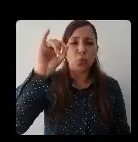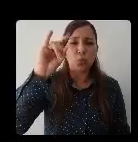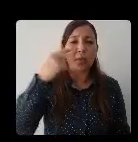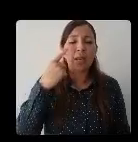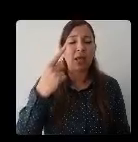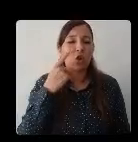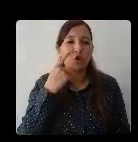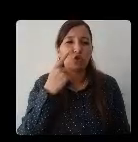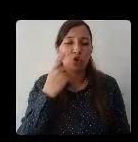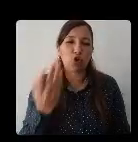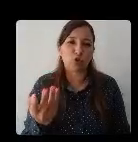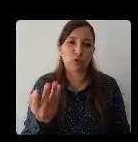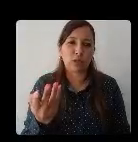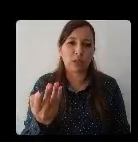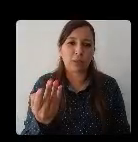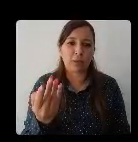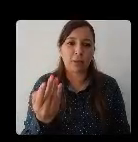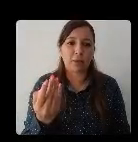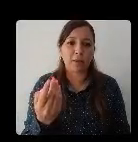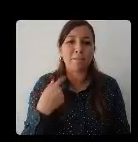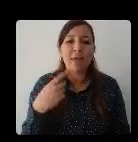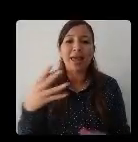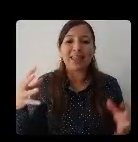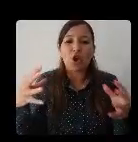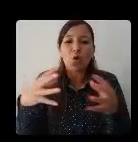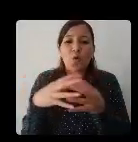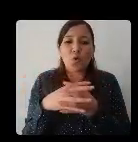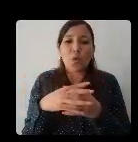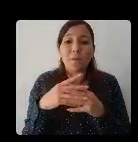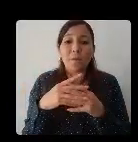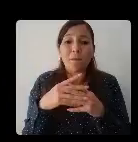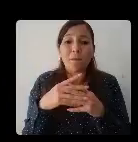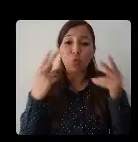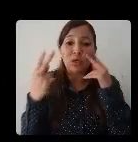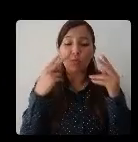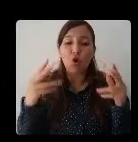turismo comunitario y así también mejorar, ¿no? Y poder